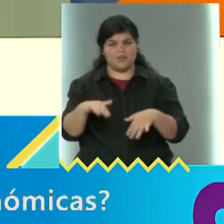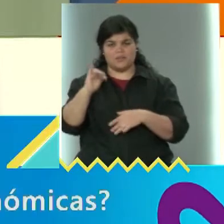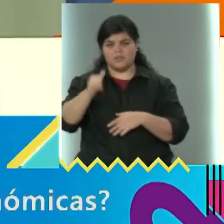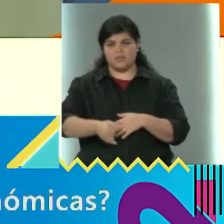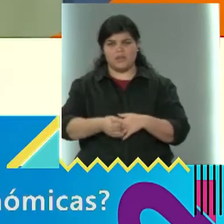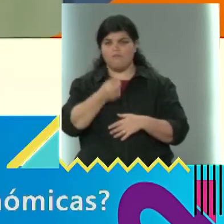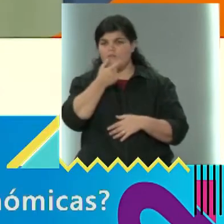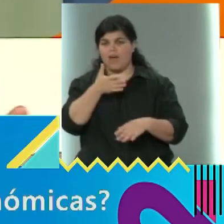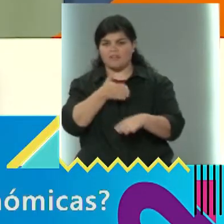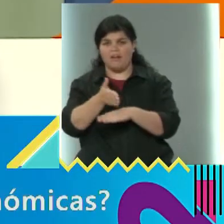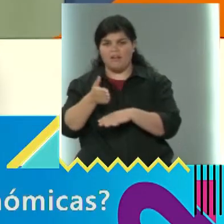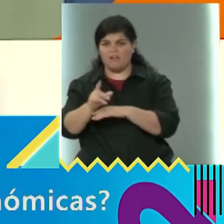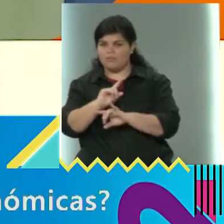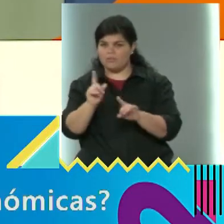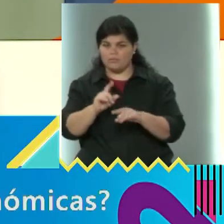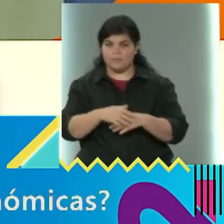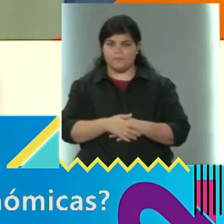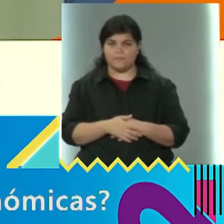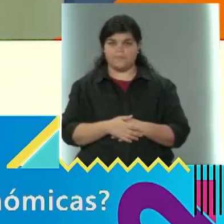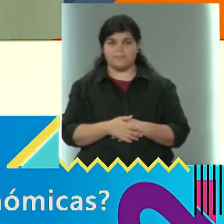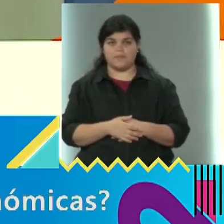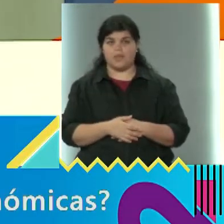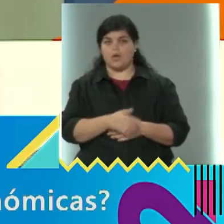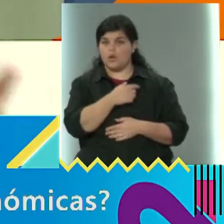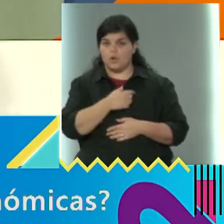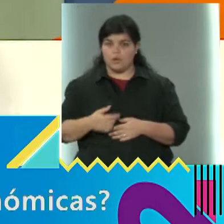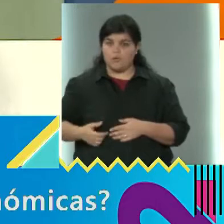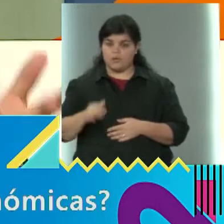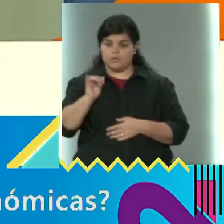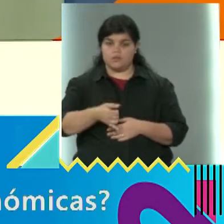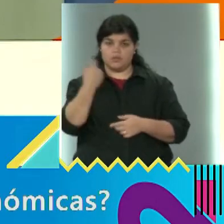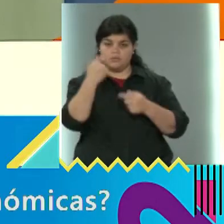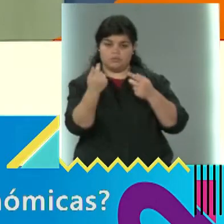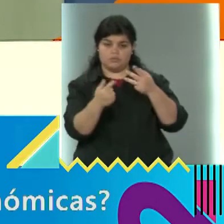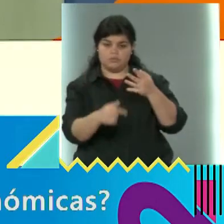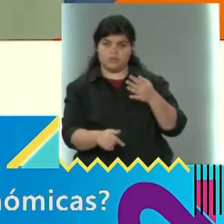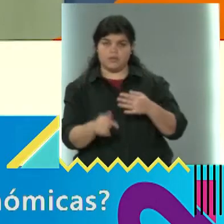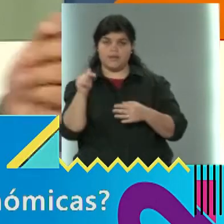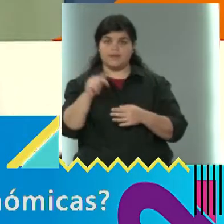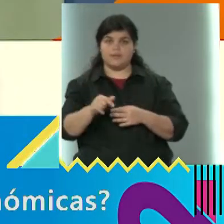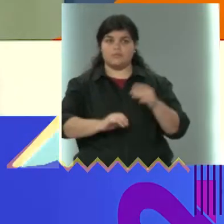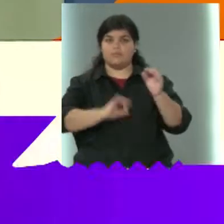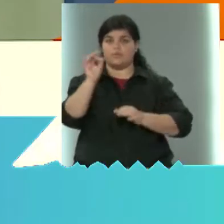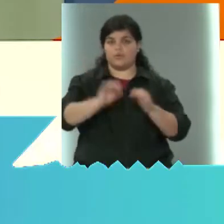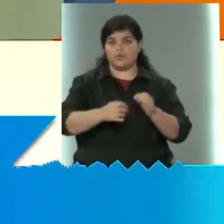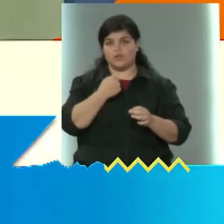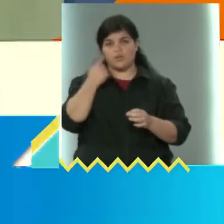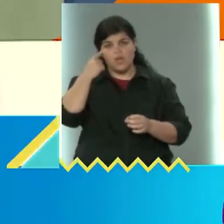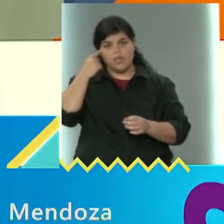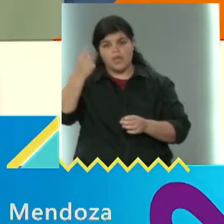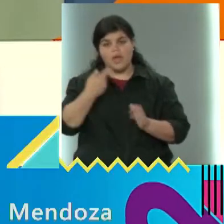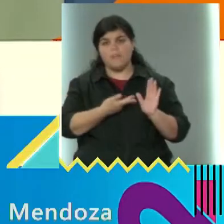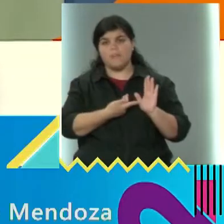persona. El Estado tiene los instrumentos y bueno, hemos visto bastantes proyectos, tentativas,